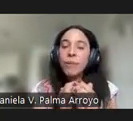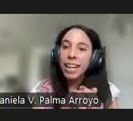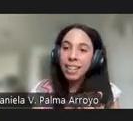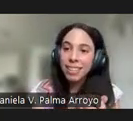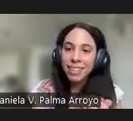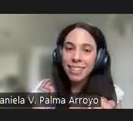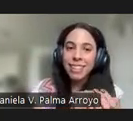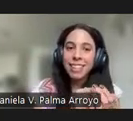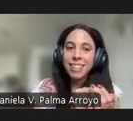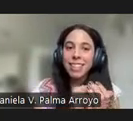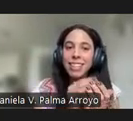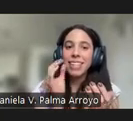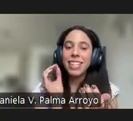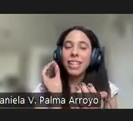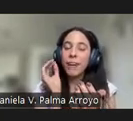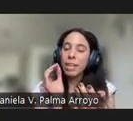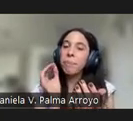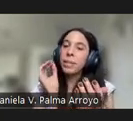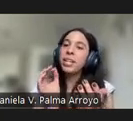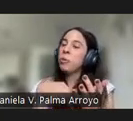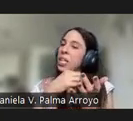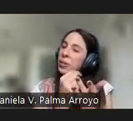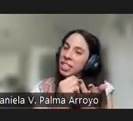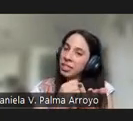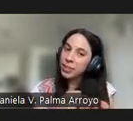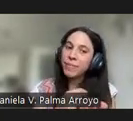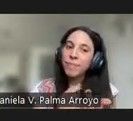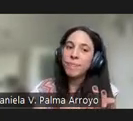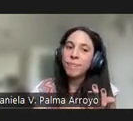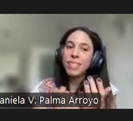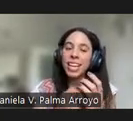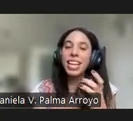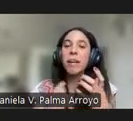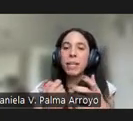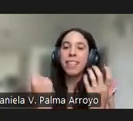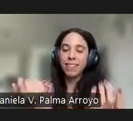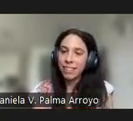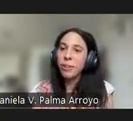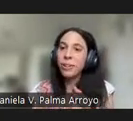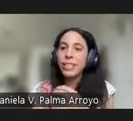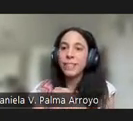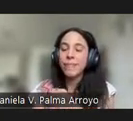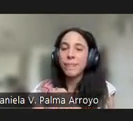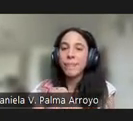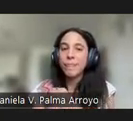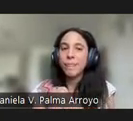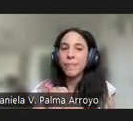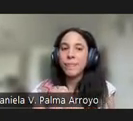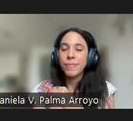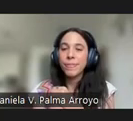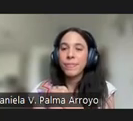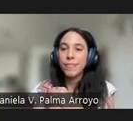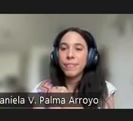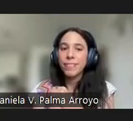A ese lugar le van a poner un iconito que representa ese goce.